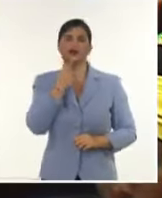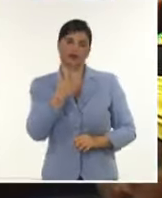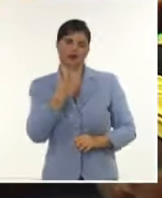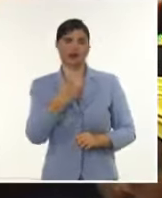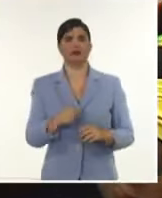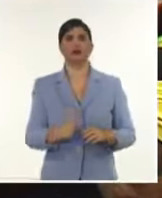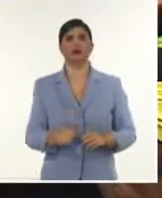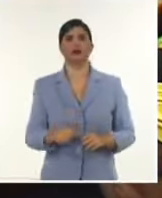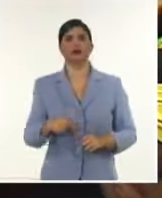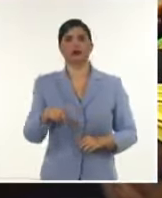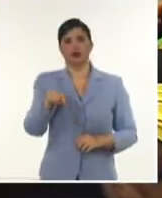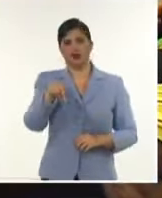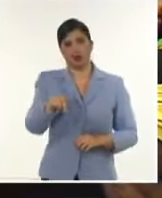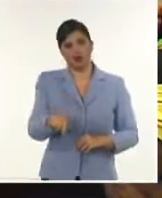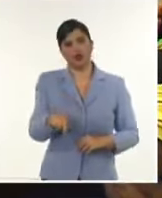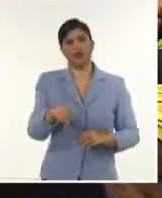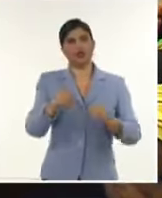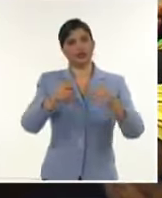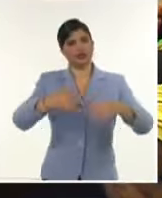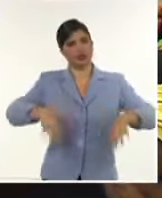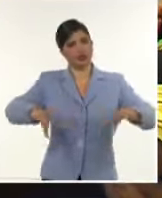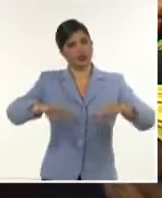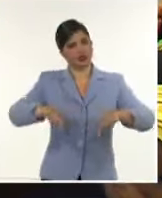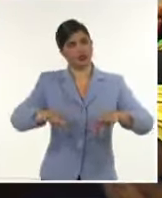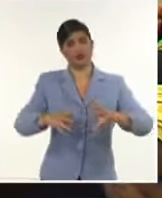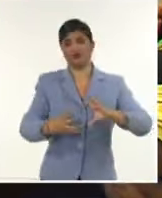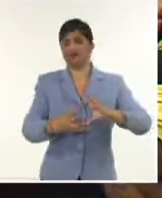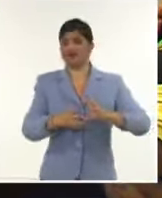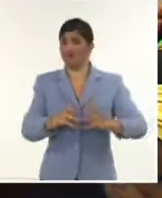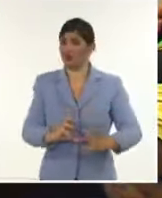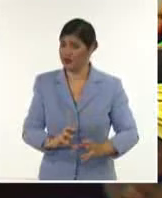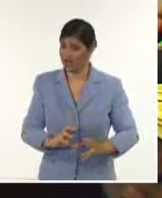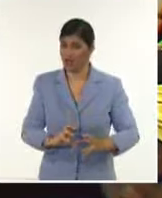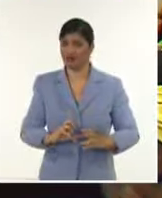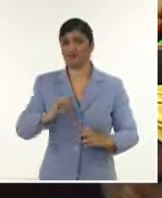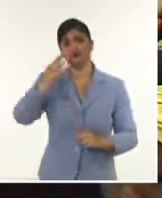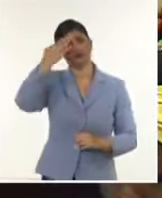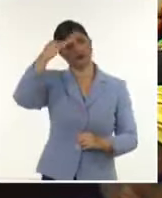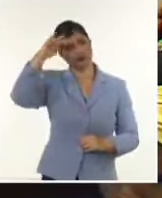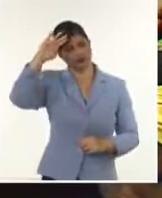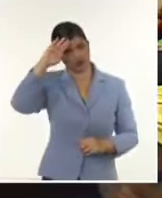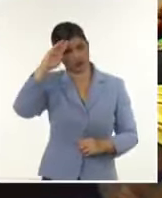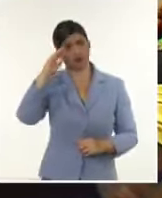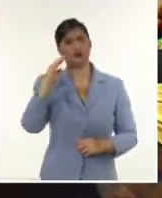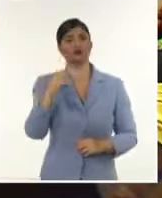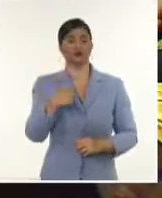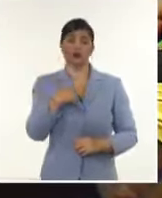contexto virtual muy complicado, para Cuba. Yo digo que